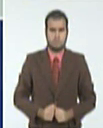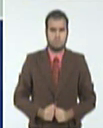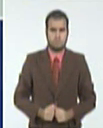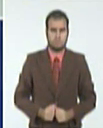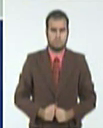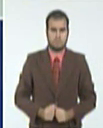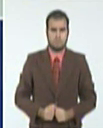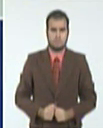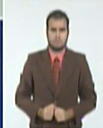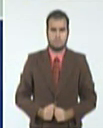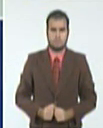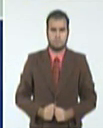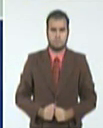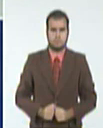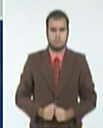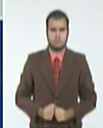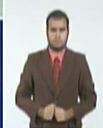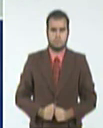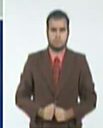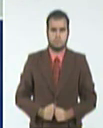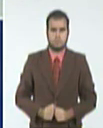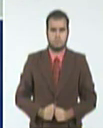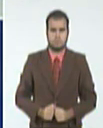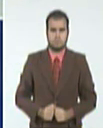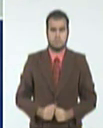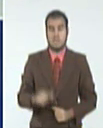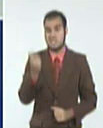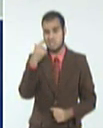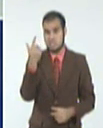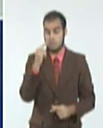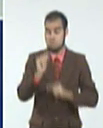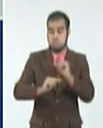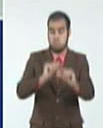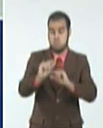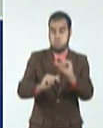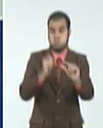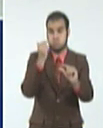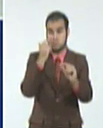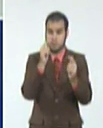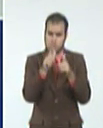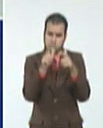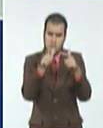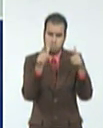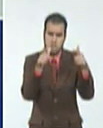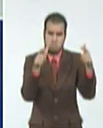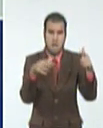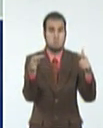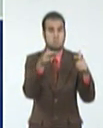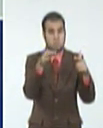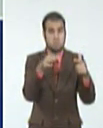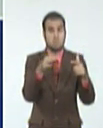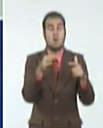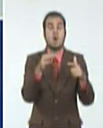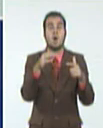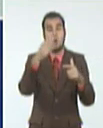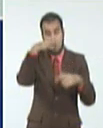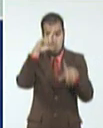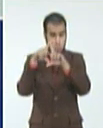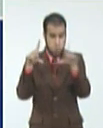incrementando la incidencia en la región central, y ya ven que supera la tasa de